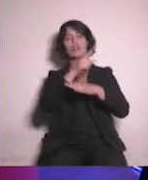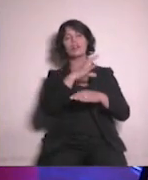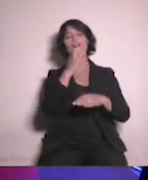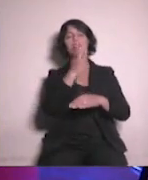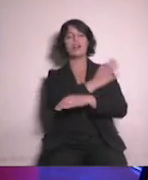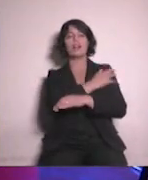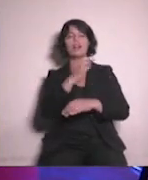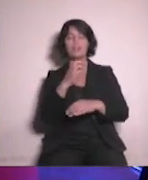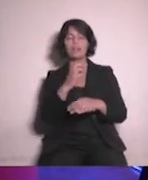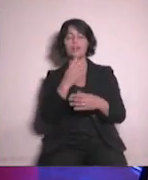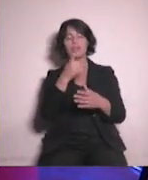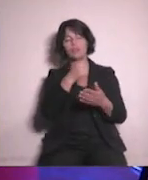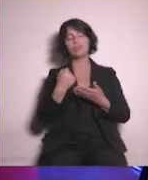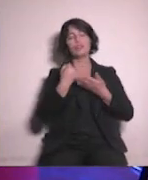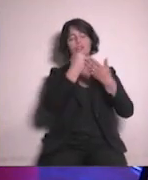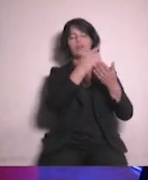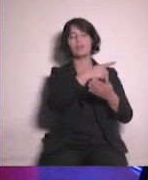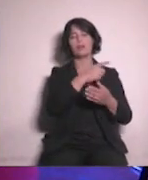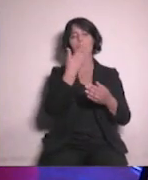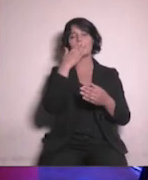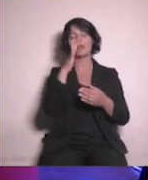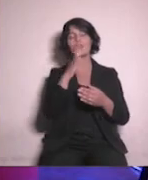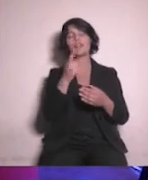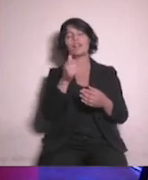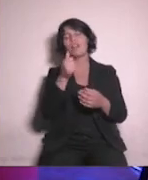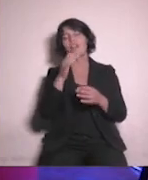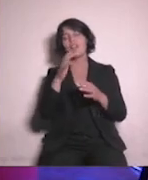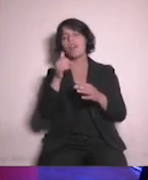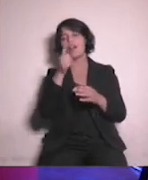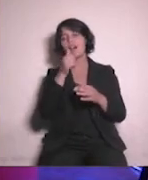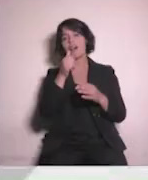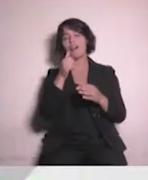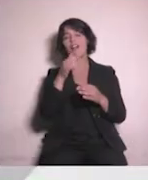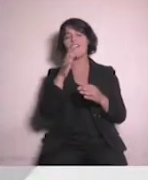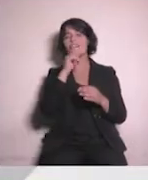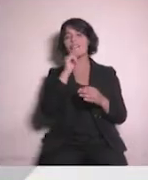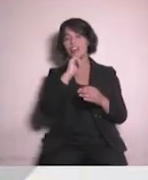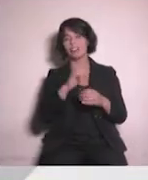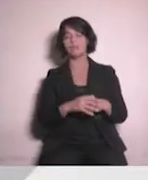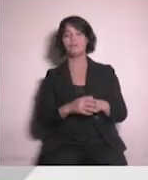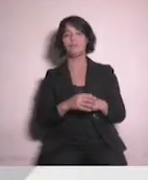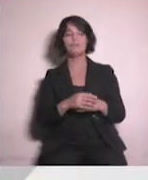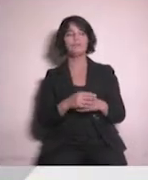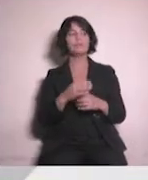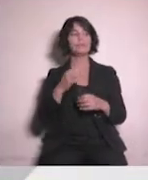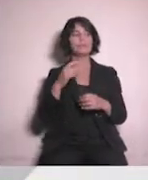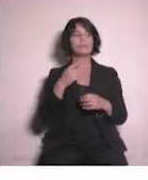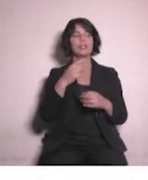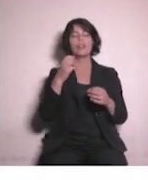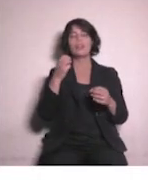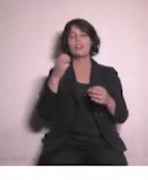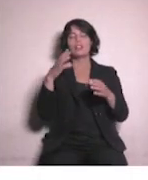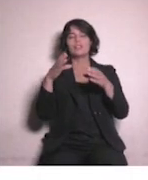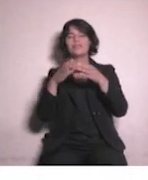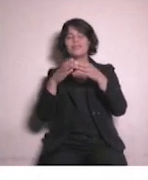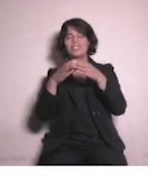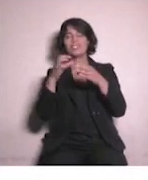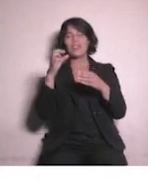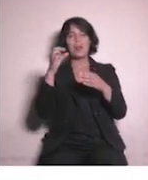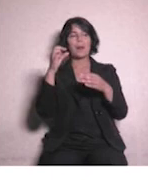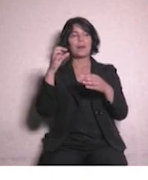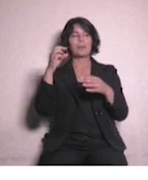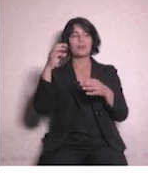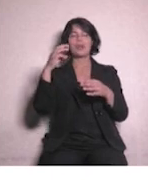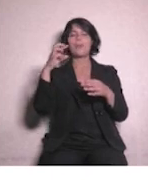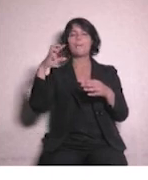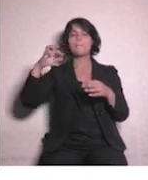la cotización que le falta. ¿Qué tenemos en pensiones? Les dije, 170.000 pensionados, 30.000 de ellos se